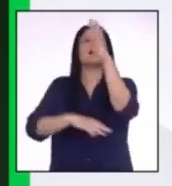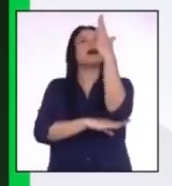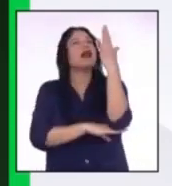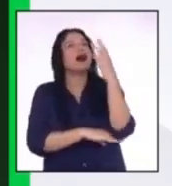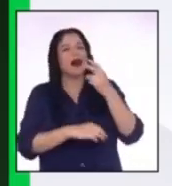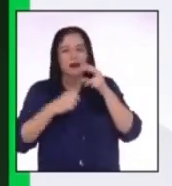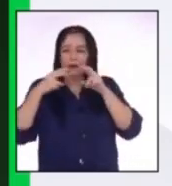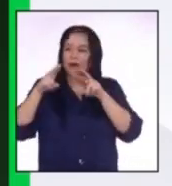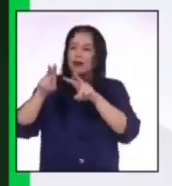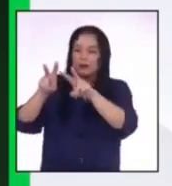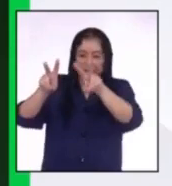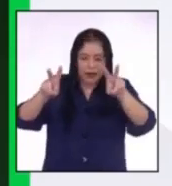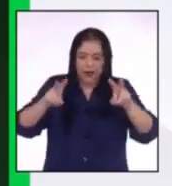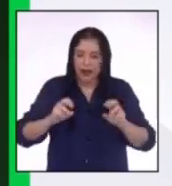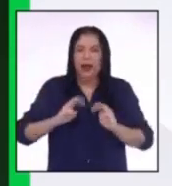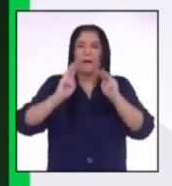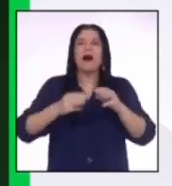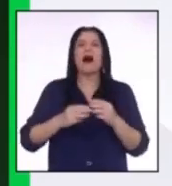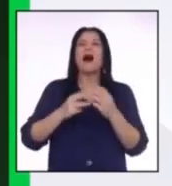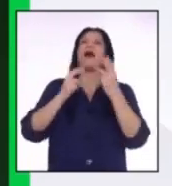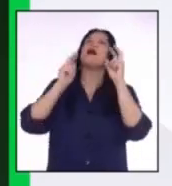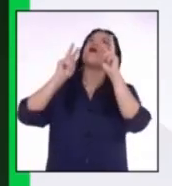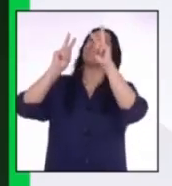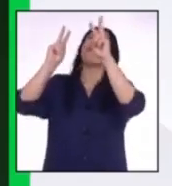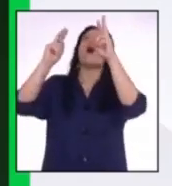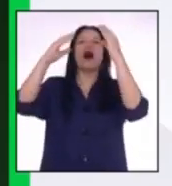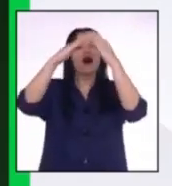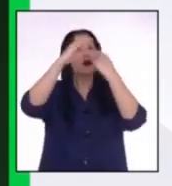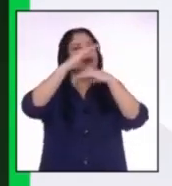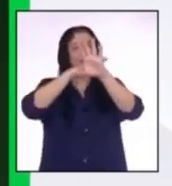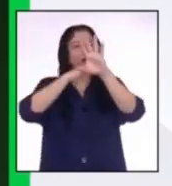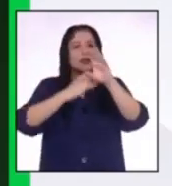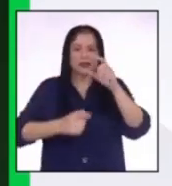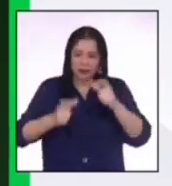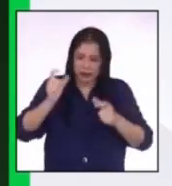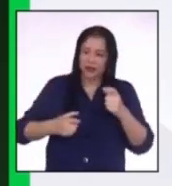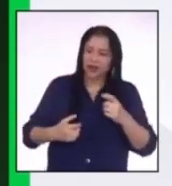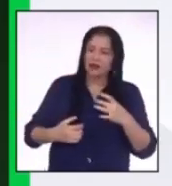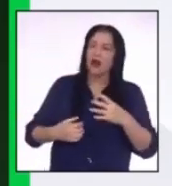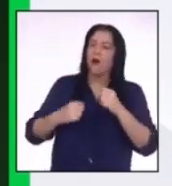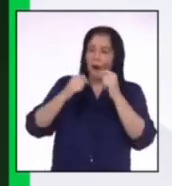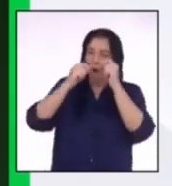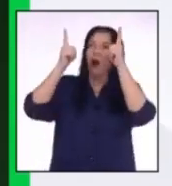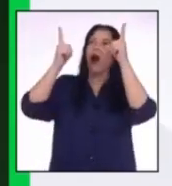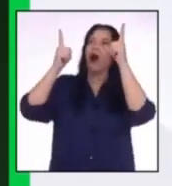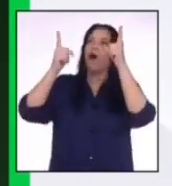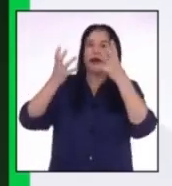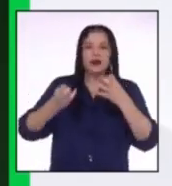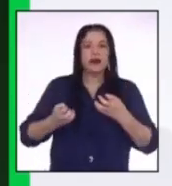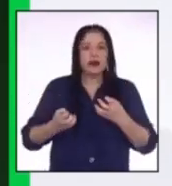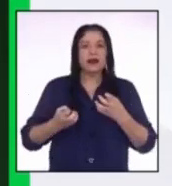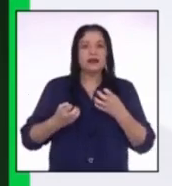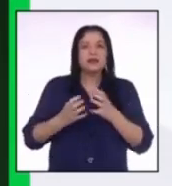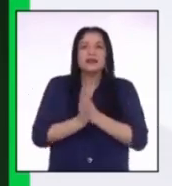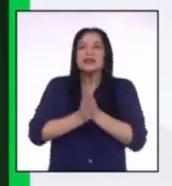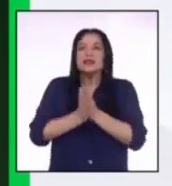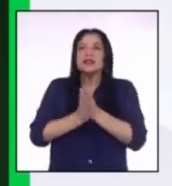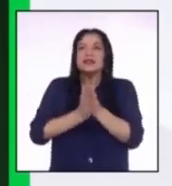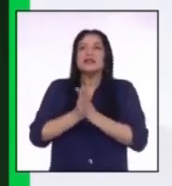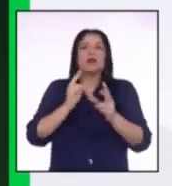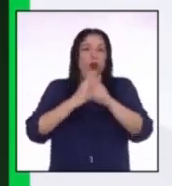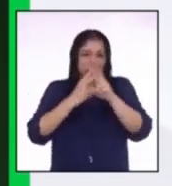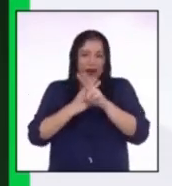apreciar el mar apreciar el cielo eso hace que se despierta el interés de cuidarla y es una de las cosas más importantes que podemos hacer